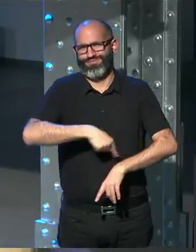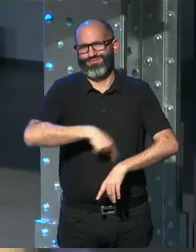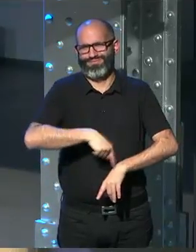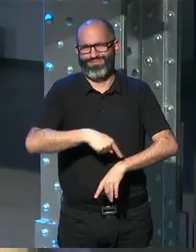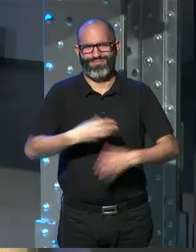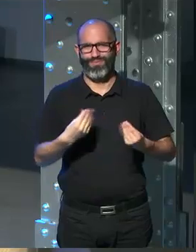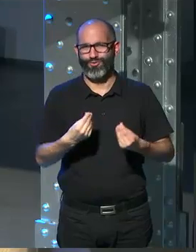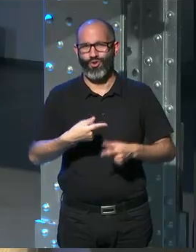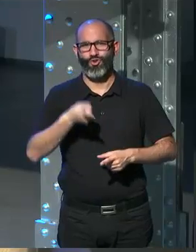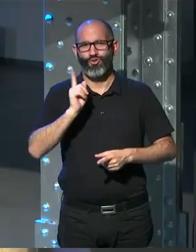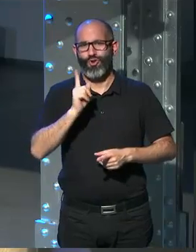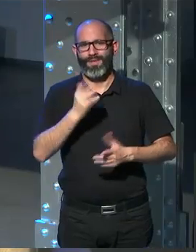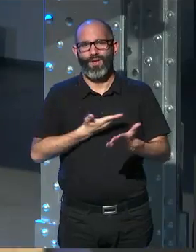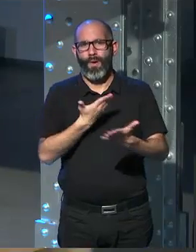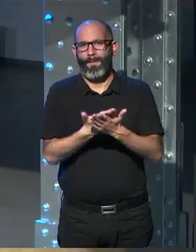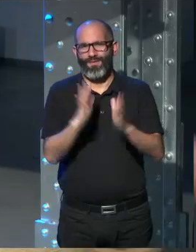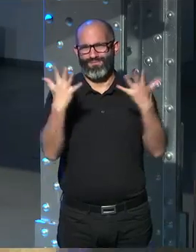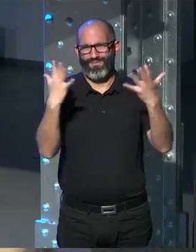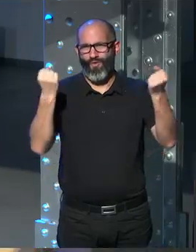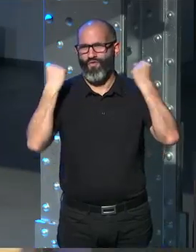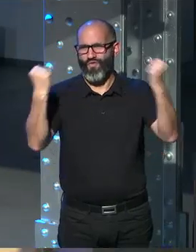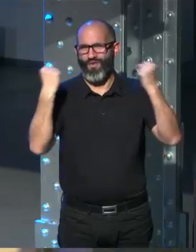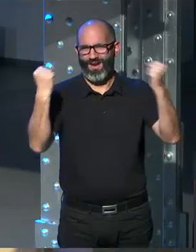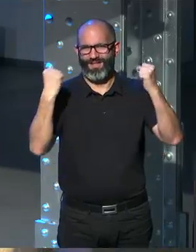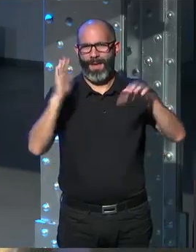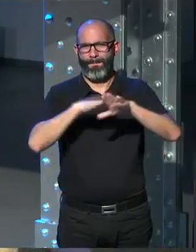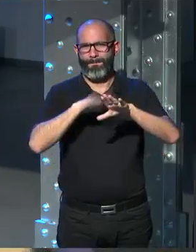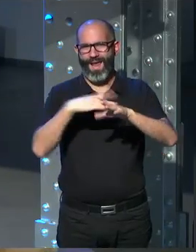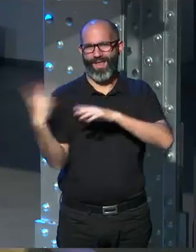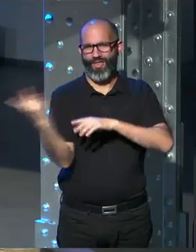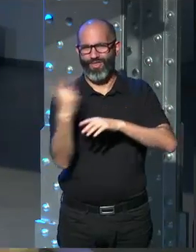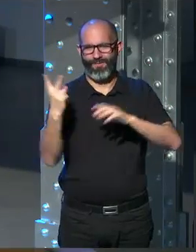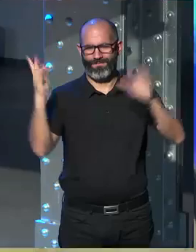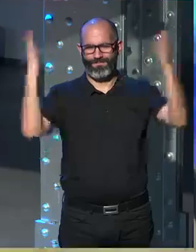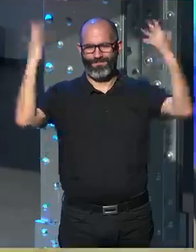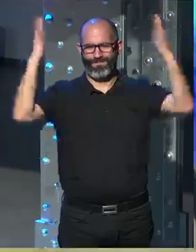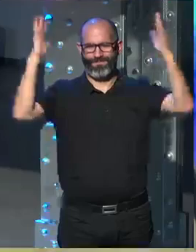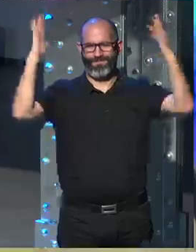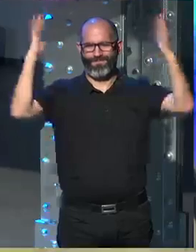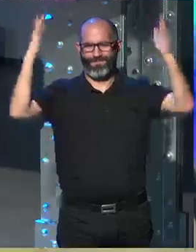Yo simplemente les pido un enorme aplauso para nuestros dos ponentes.